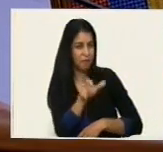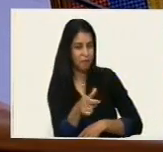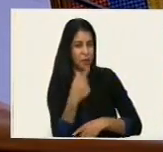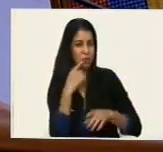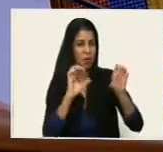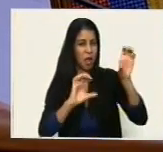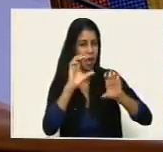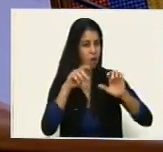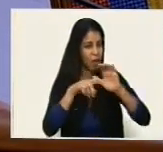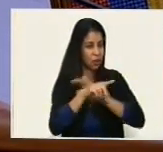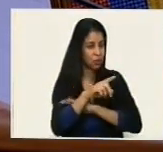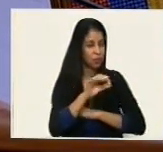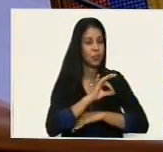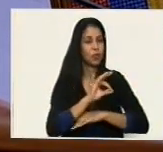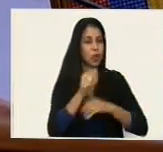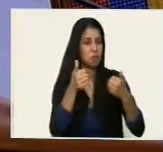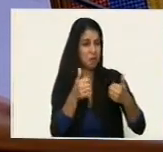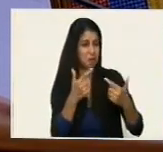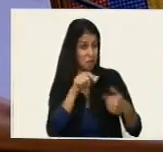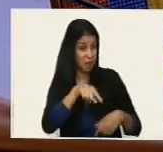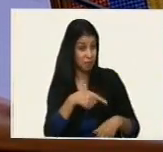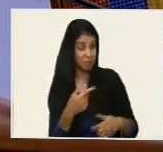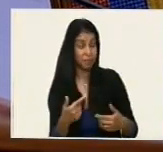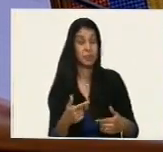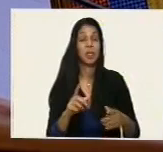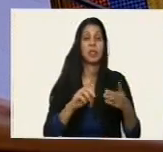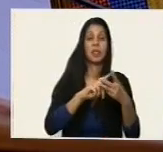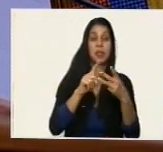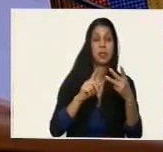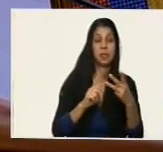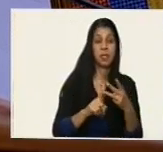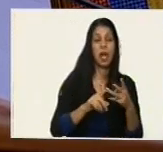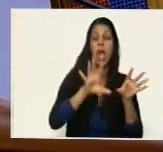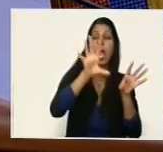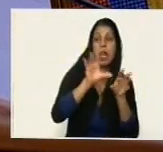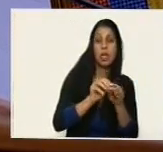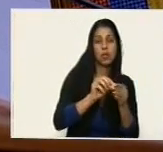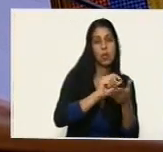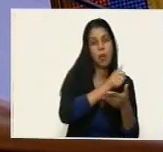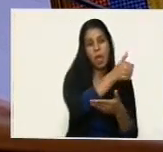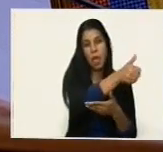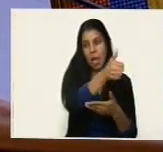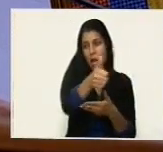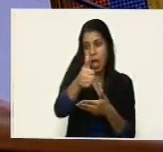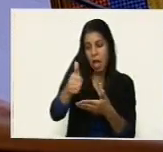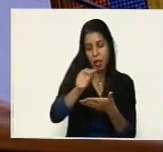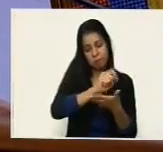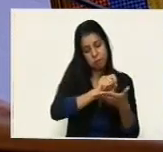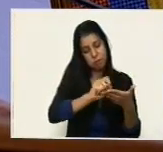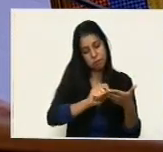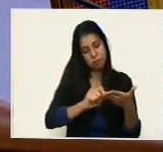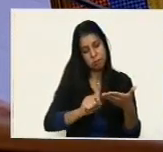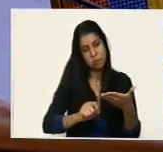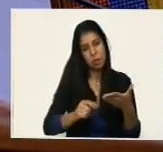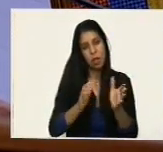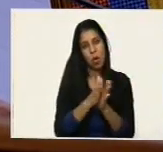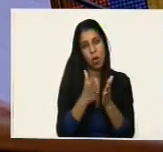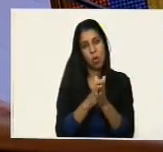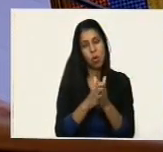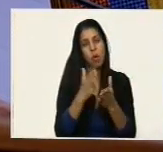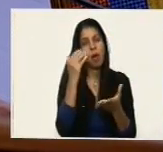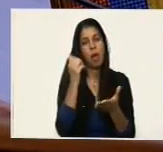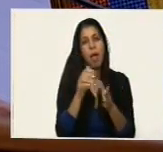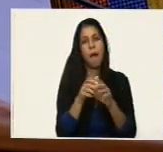cumplimiento de la función. Y 3. Publicar un resumen de la hoja de vida de los candidatos y candidatas en por lo menos un diario de circulación